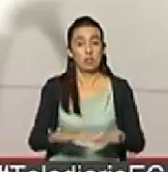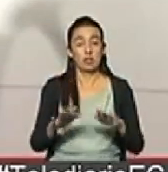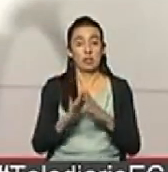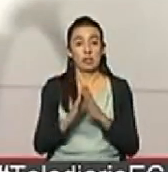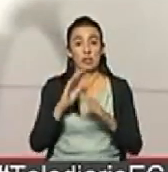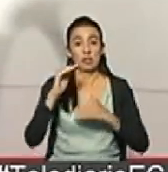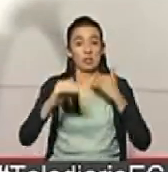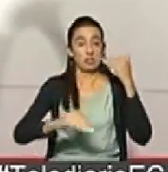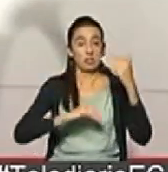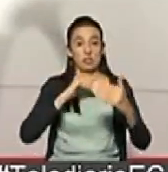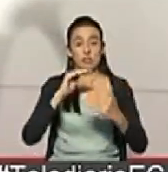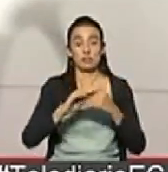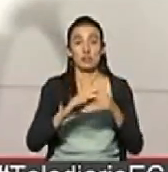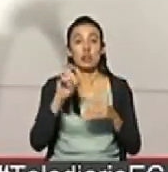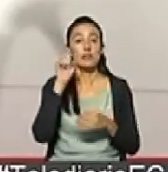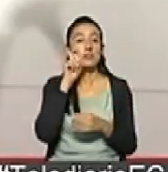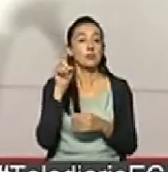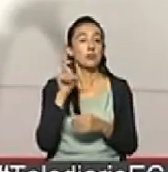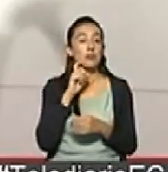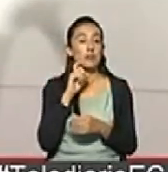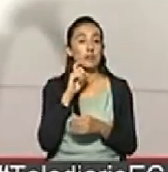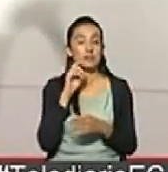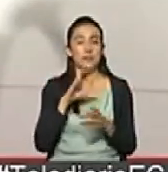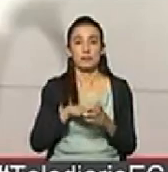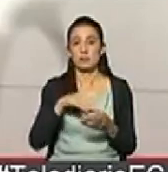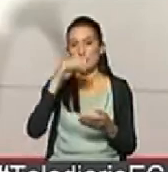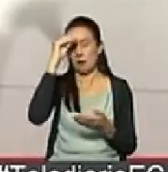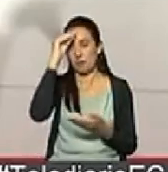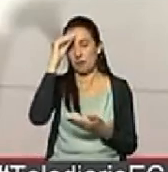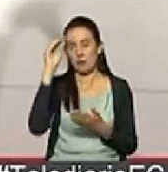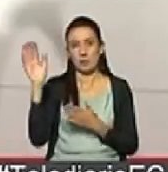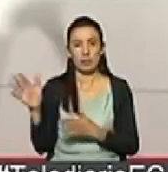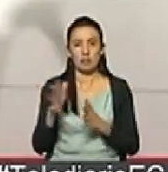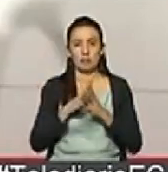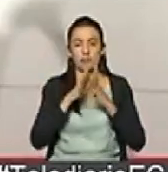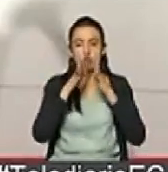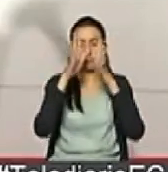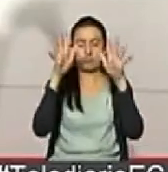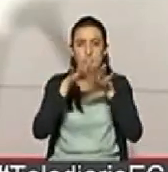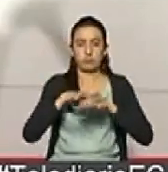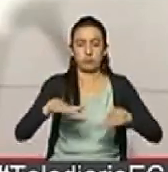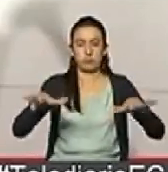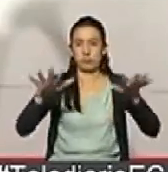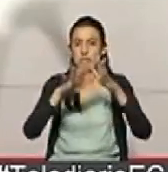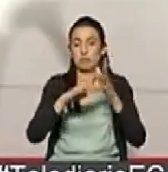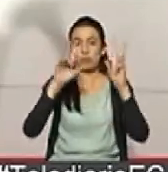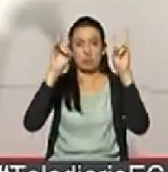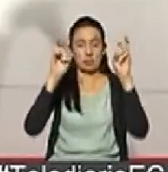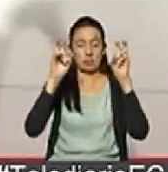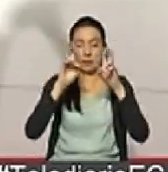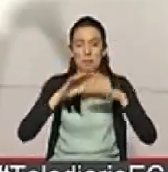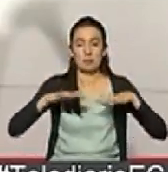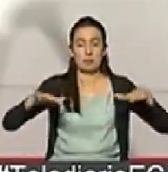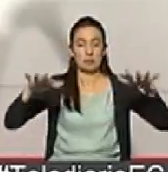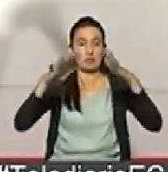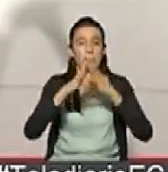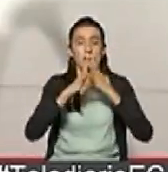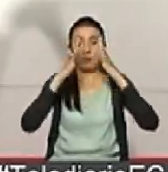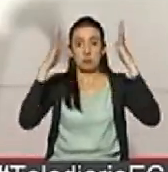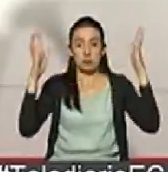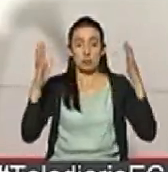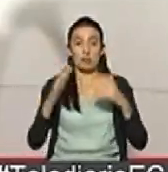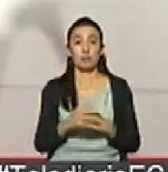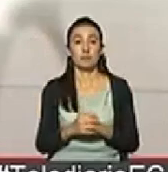el aprendizaje sobre la sexualidad, que es un campo amplio y del cual se tiene que aprender mucho en todas las etapas de la vida. Pues